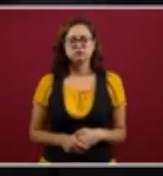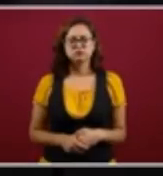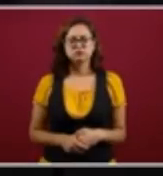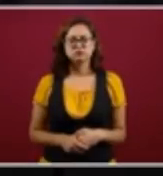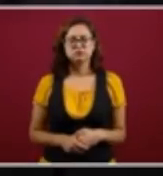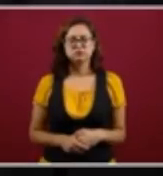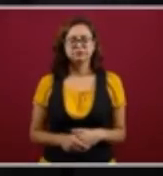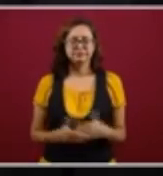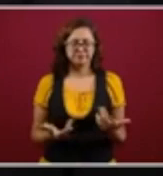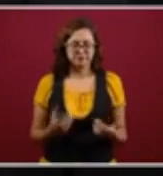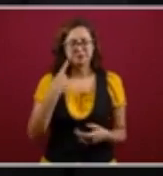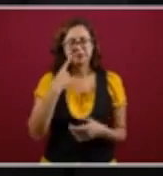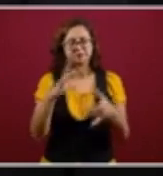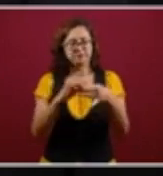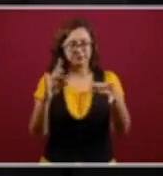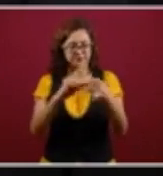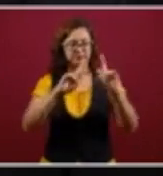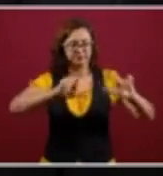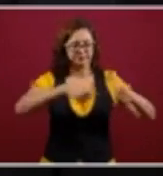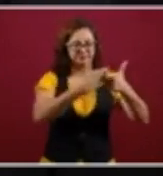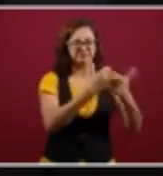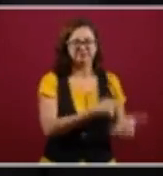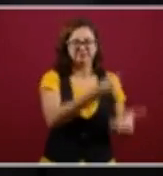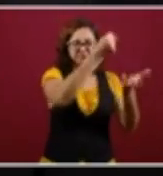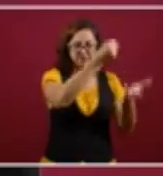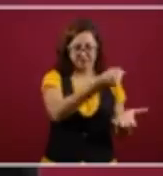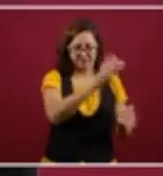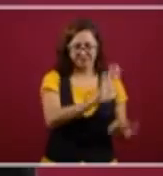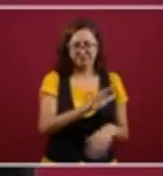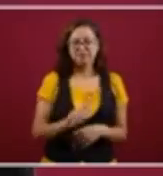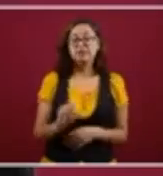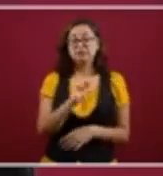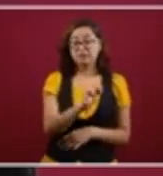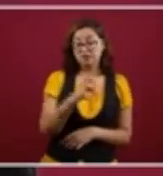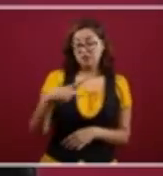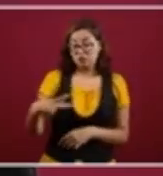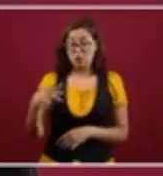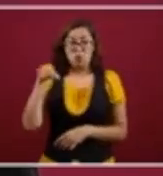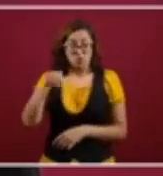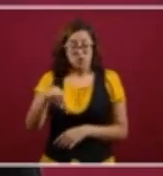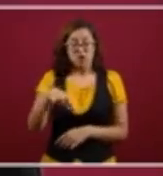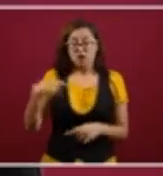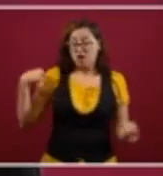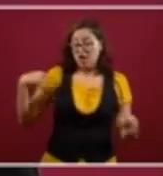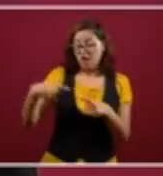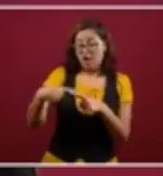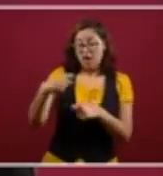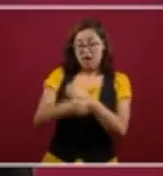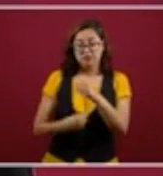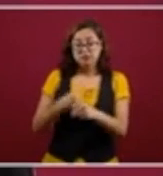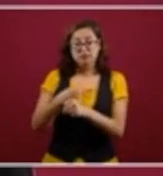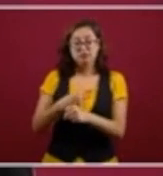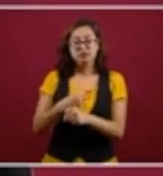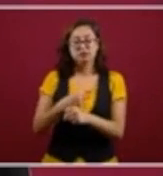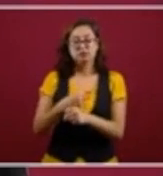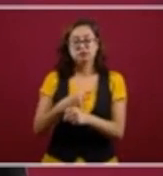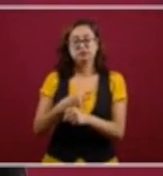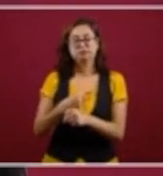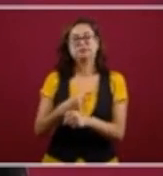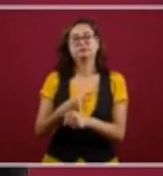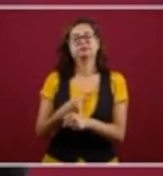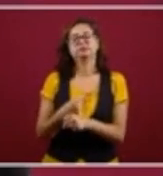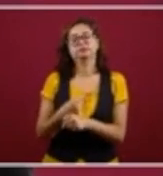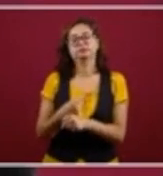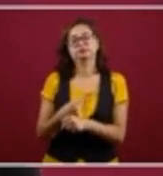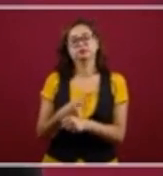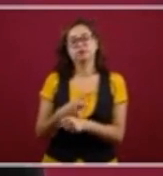el Seguro Popular este año significó o significa,